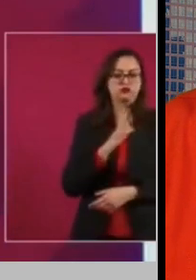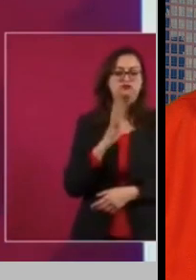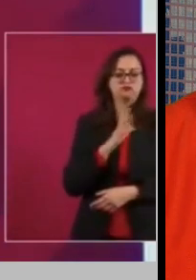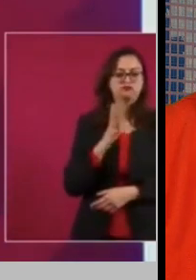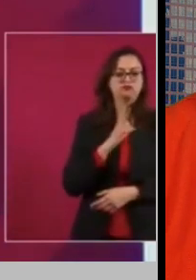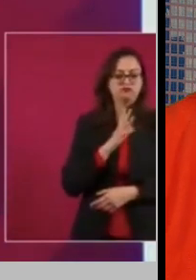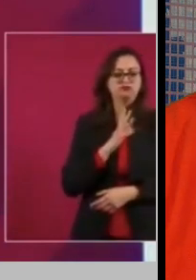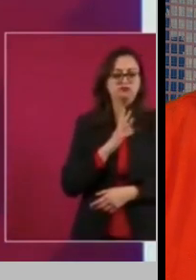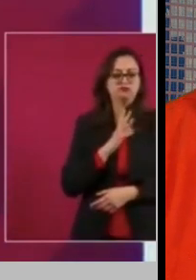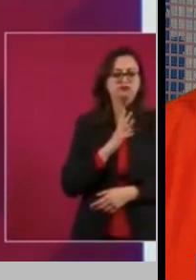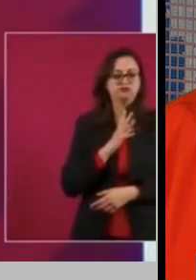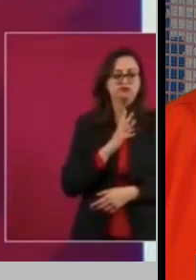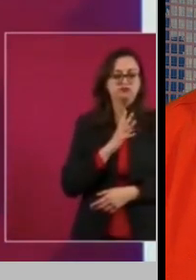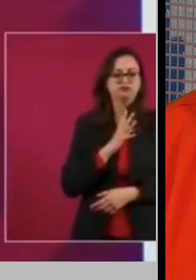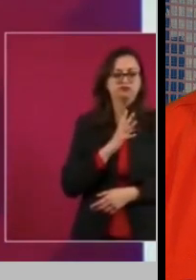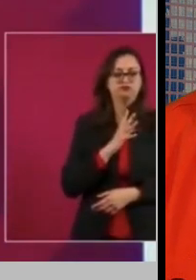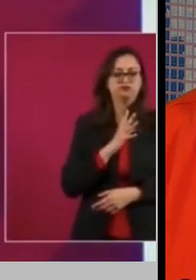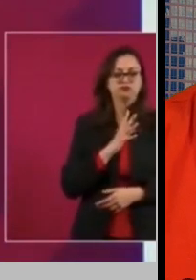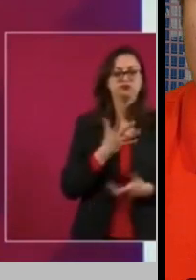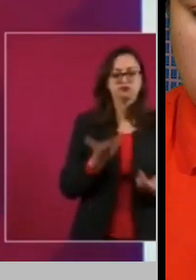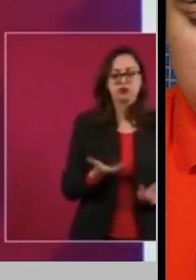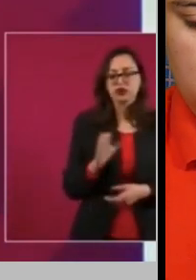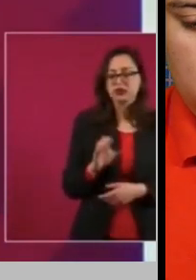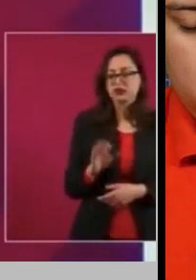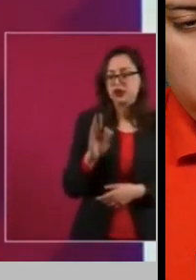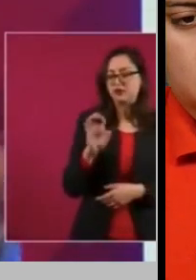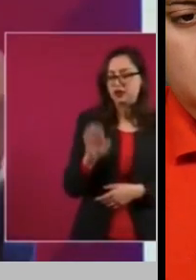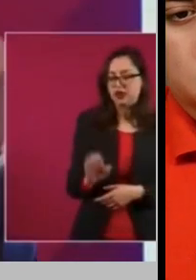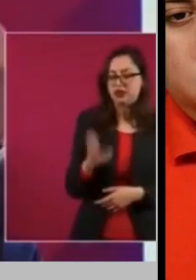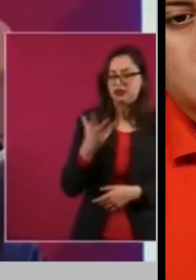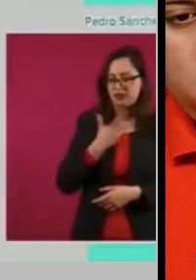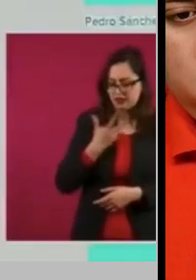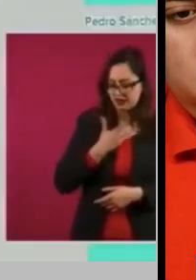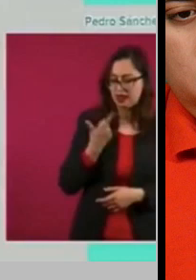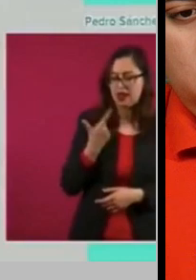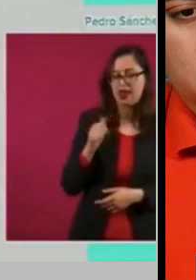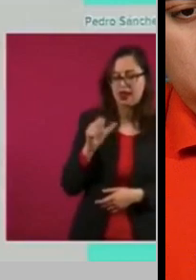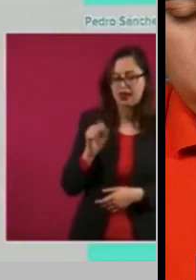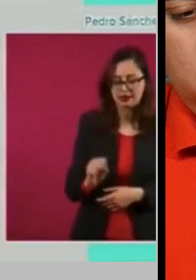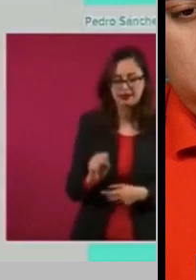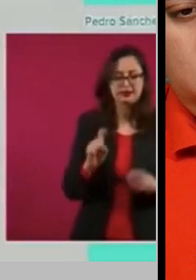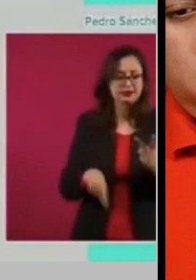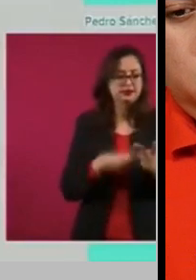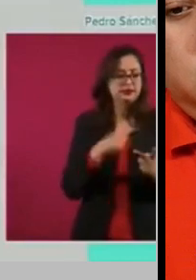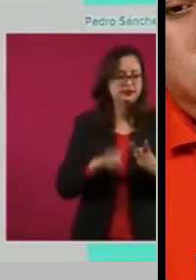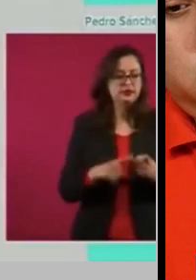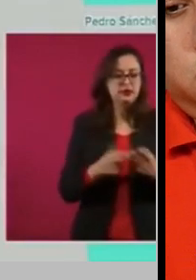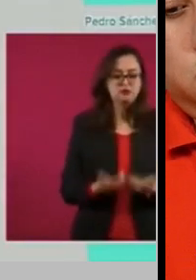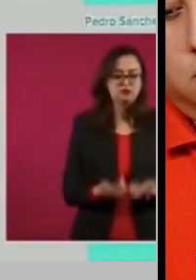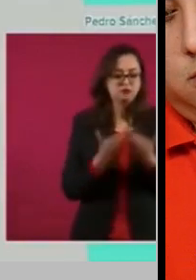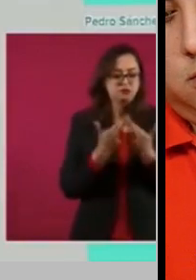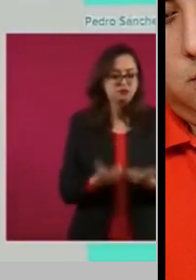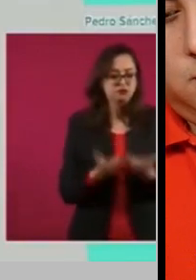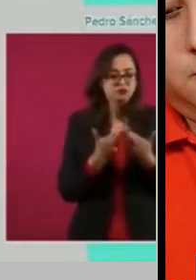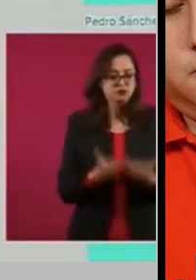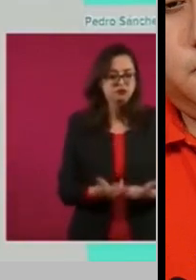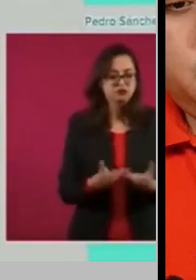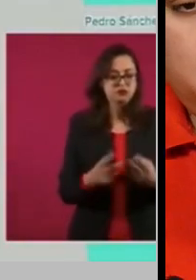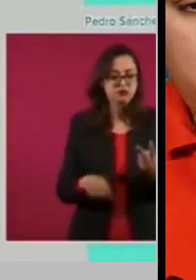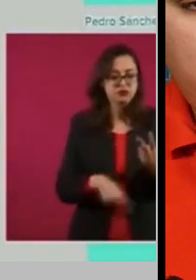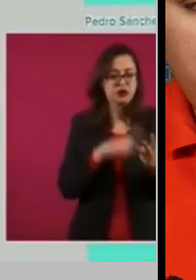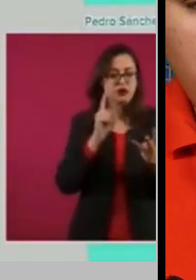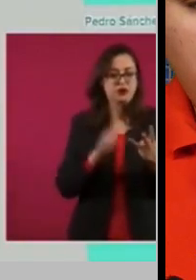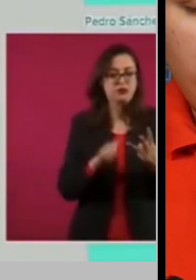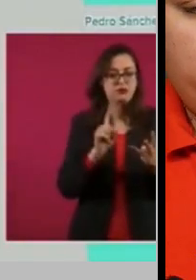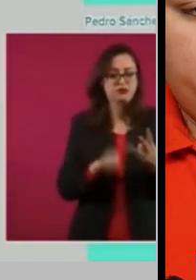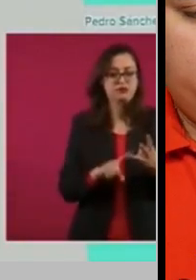hay contratos de gas para la Comisión Federal de Electricidad, tenemos gas excedente y tenemos gas que